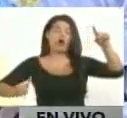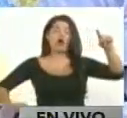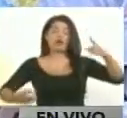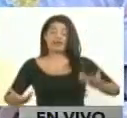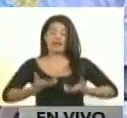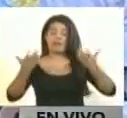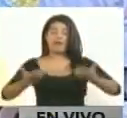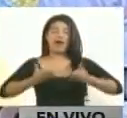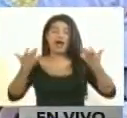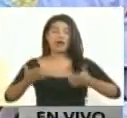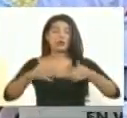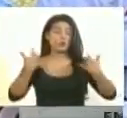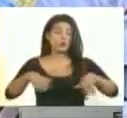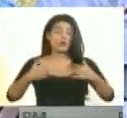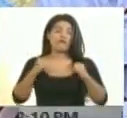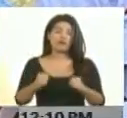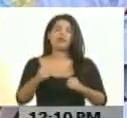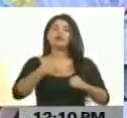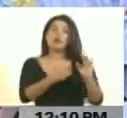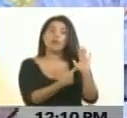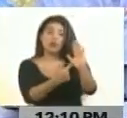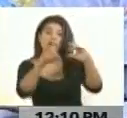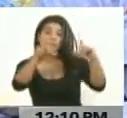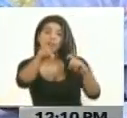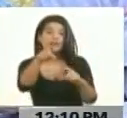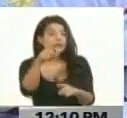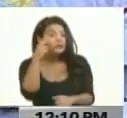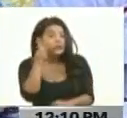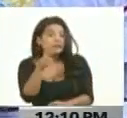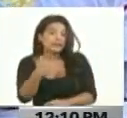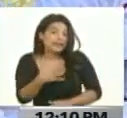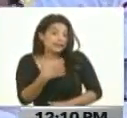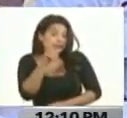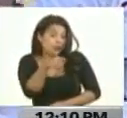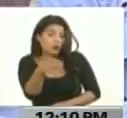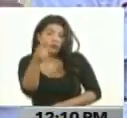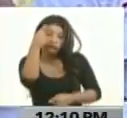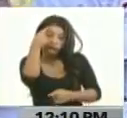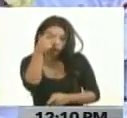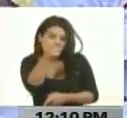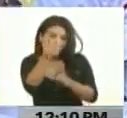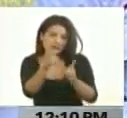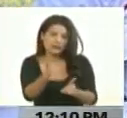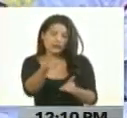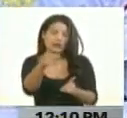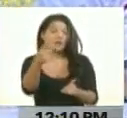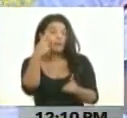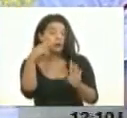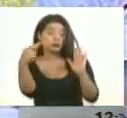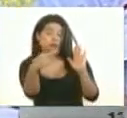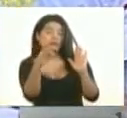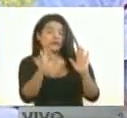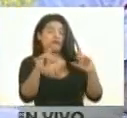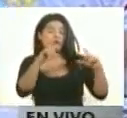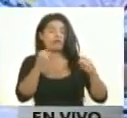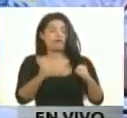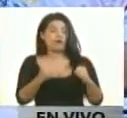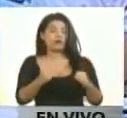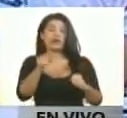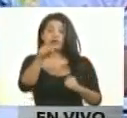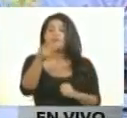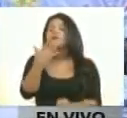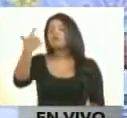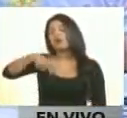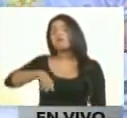voy a enseñar son un poquito fuertes, pero es bueno que el venezolano vea qué sucede cuando se manipula